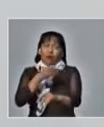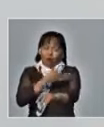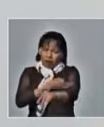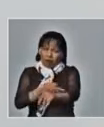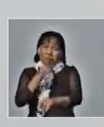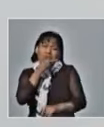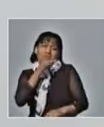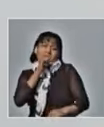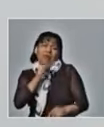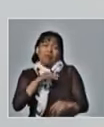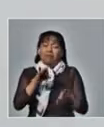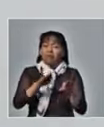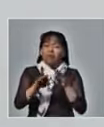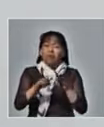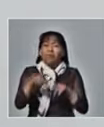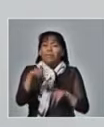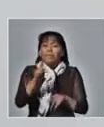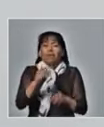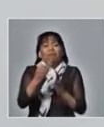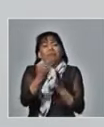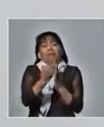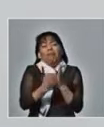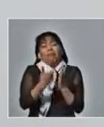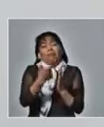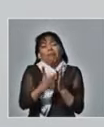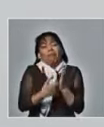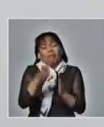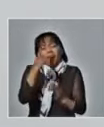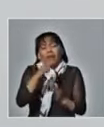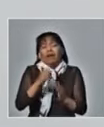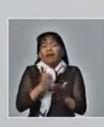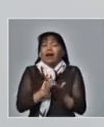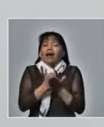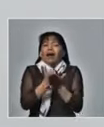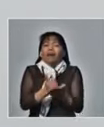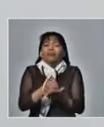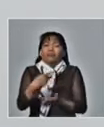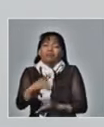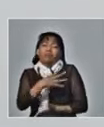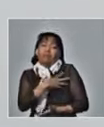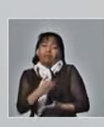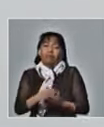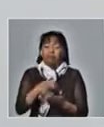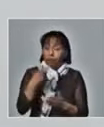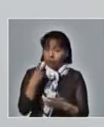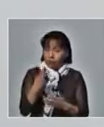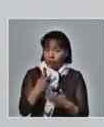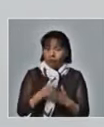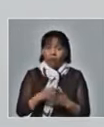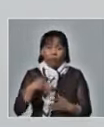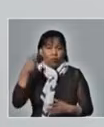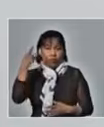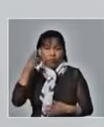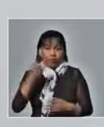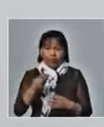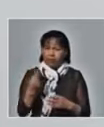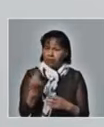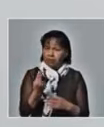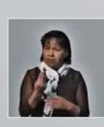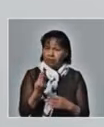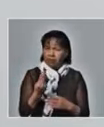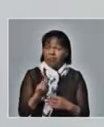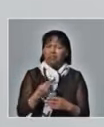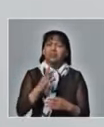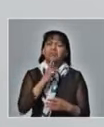empleo, pero no tienen un sueldo que les alcance para mantener correctamente a sus hijos. Por eso, Puebla necesita soluciones